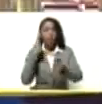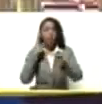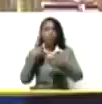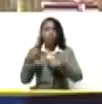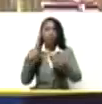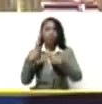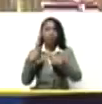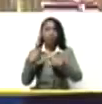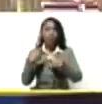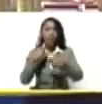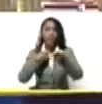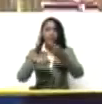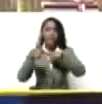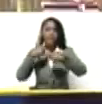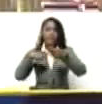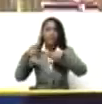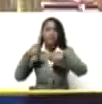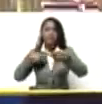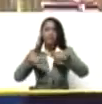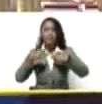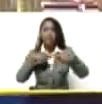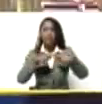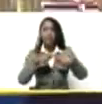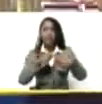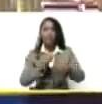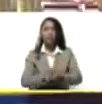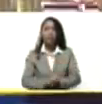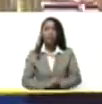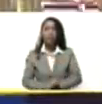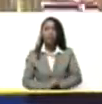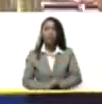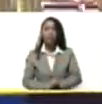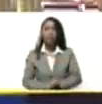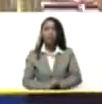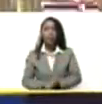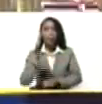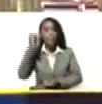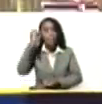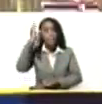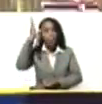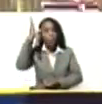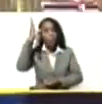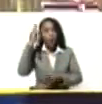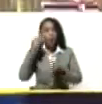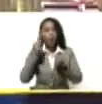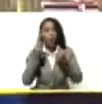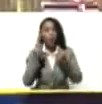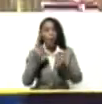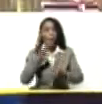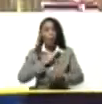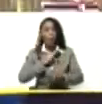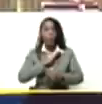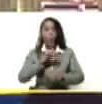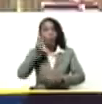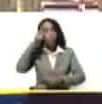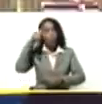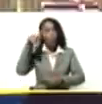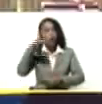señores embajadores ustedes están con nosotros y están viviendo una